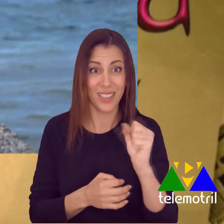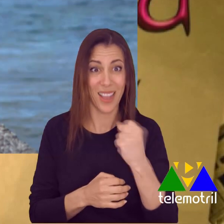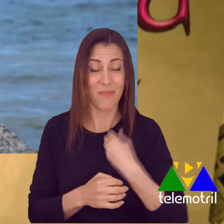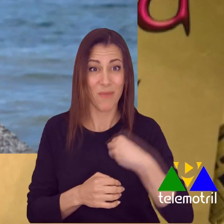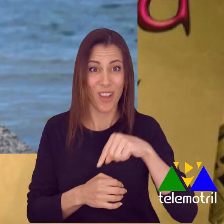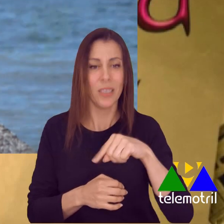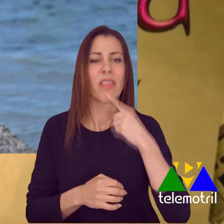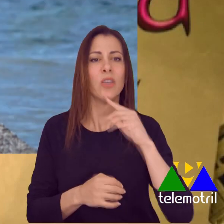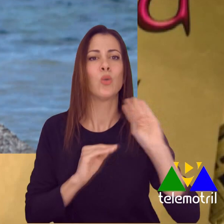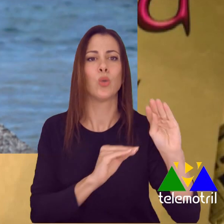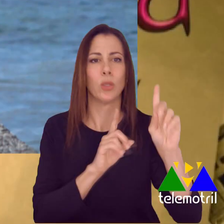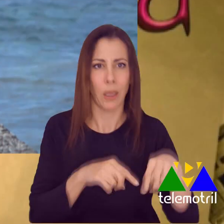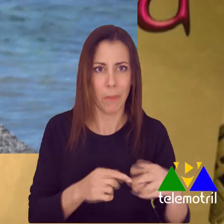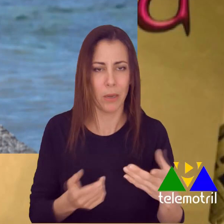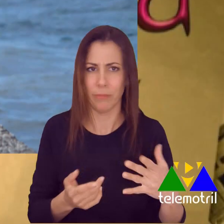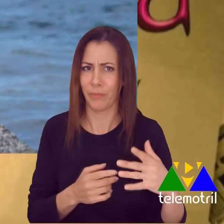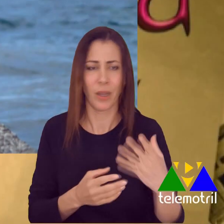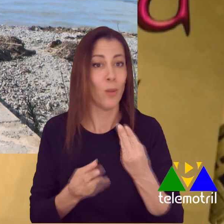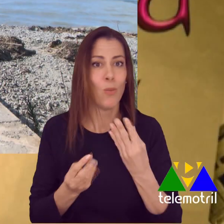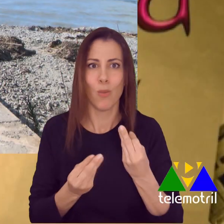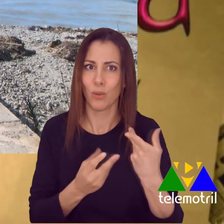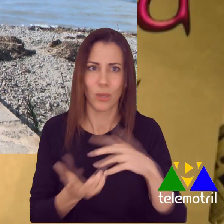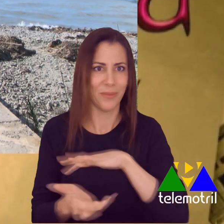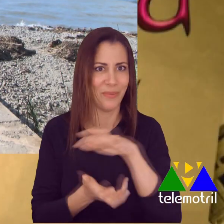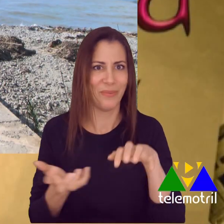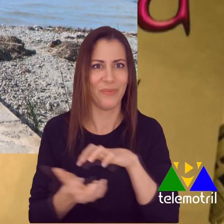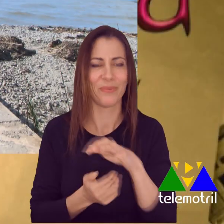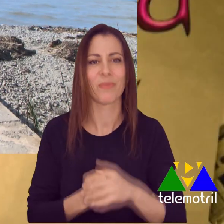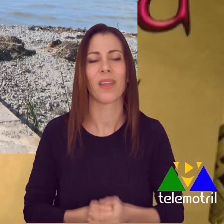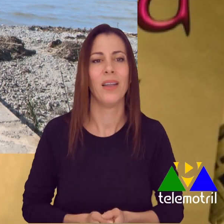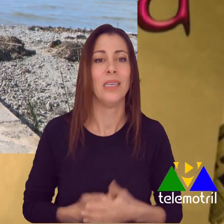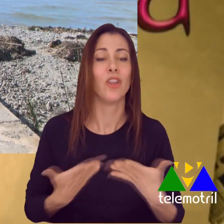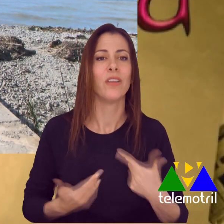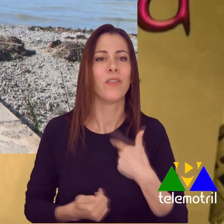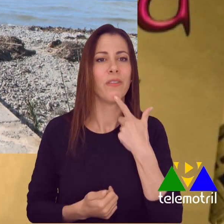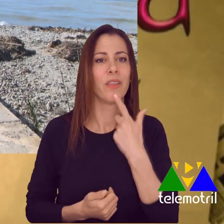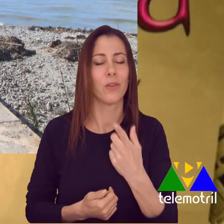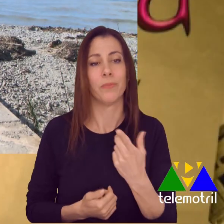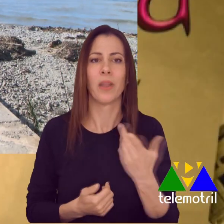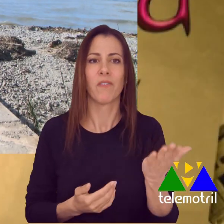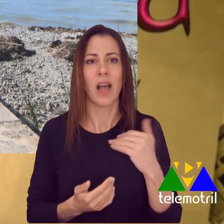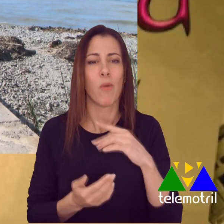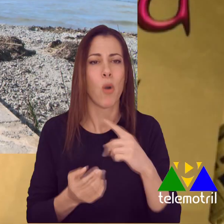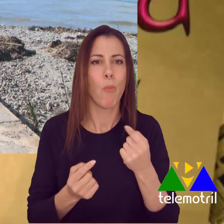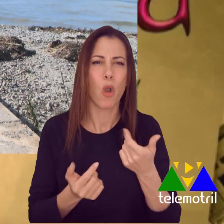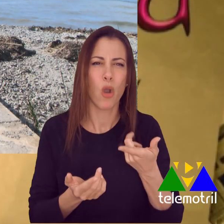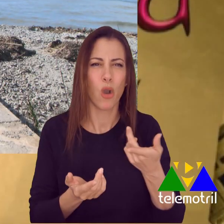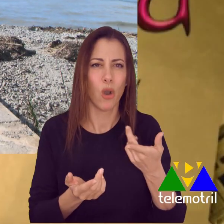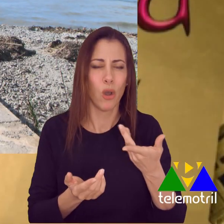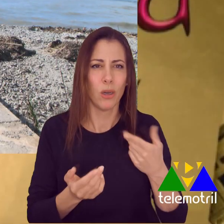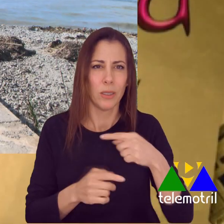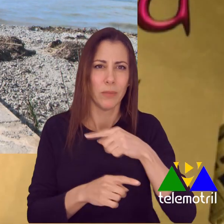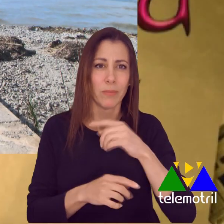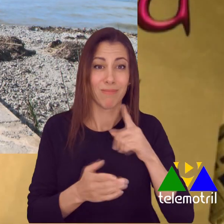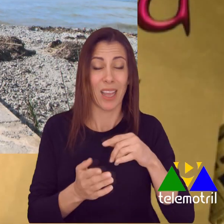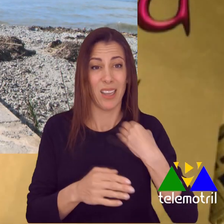decir, que evidentemente también tuvieron... Por eso había litigio, Digo que bueno, vamos a ir recorriendo todo este nuestro litoral, pero